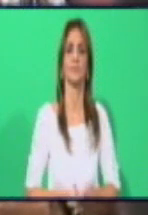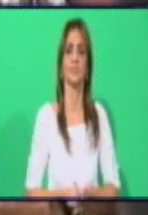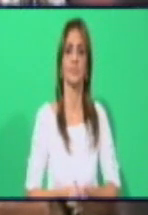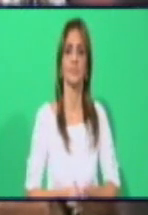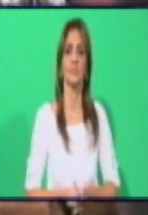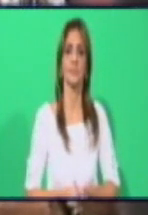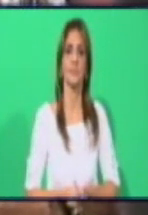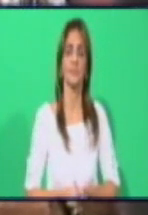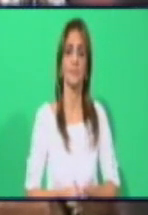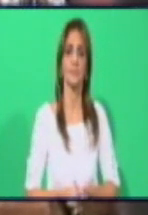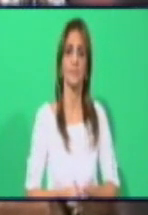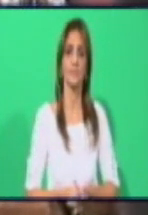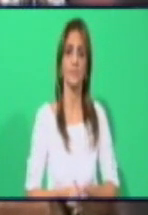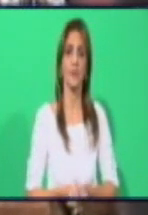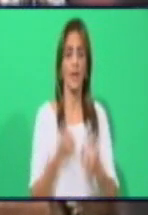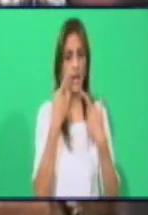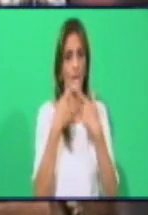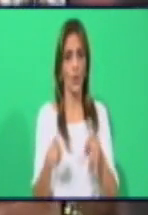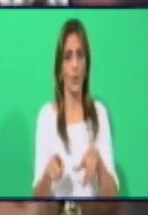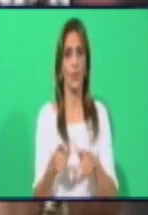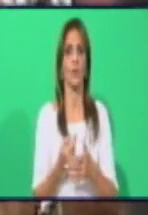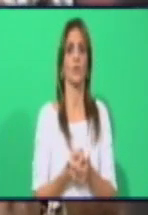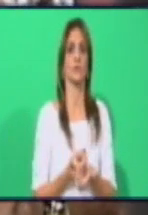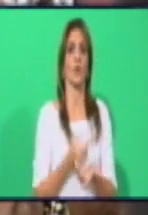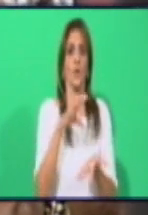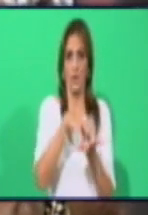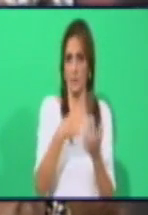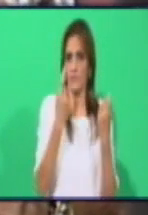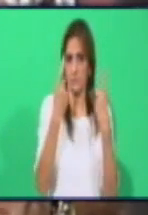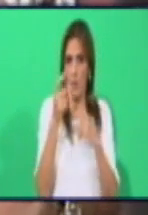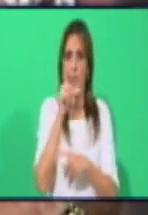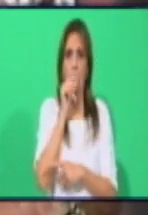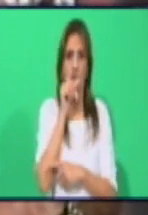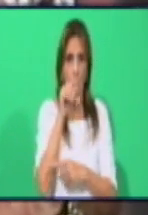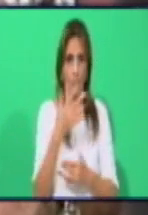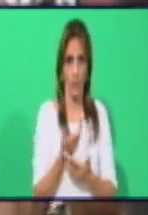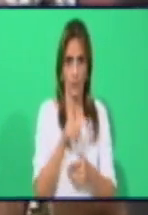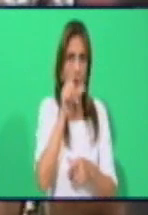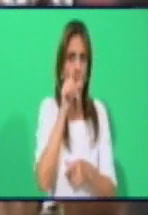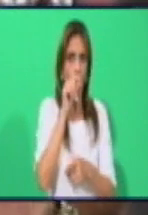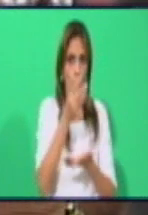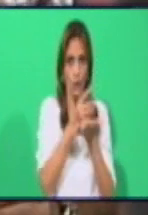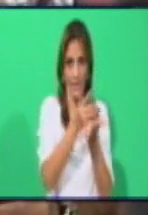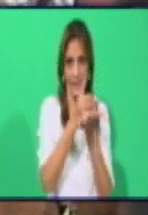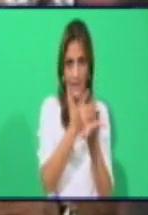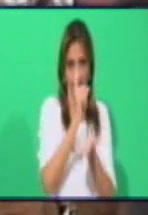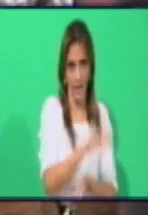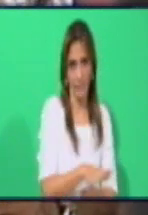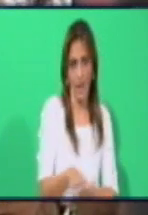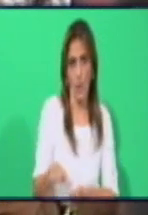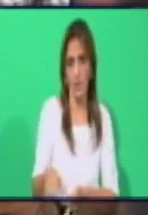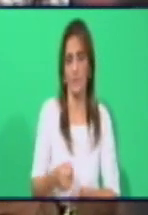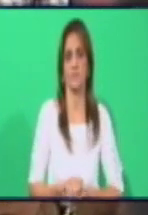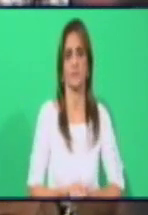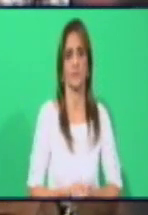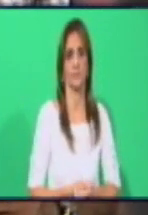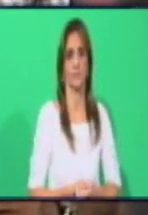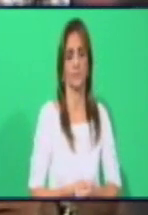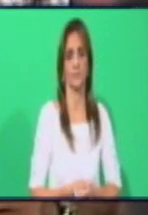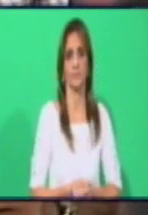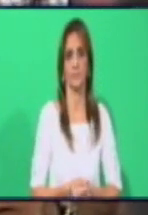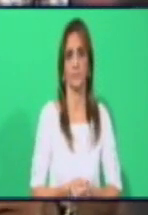hay un faltante de 81 kilogramos de pollo. Este pollo es de dieta y de los niños. En el caso del punto de